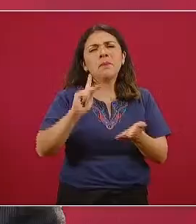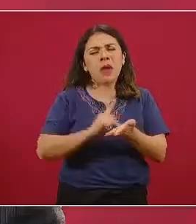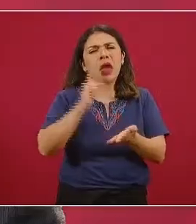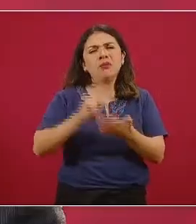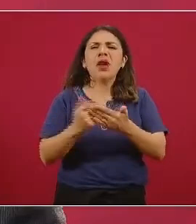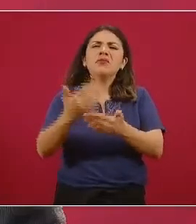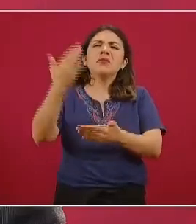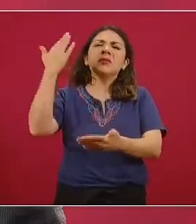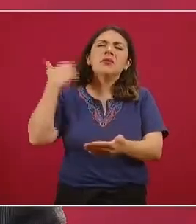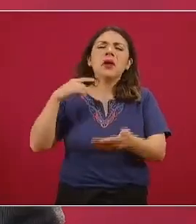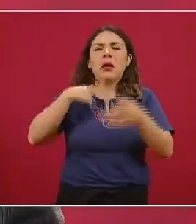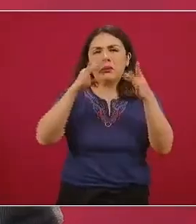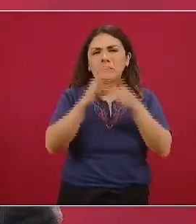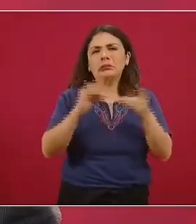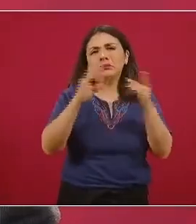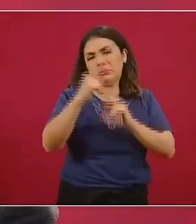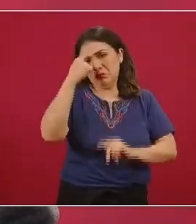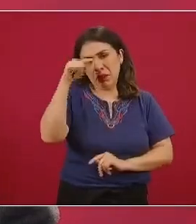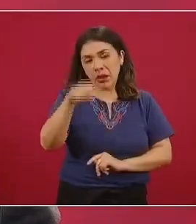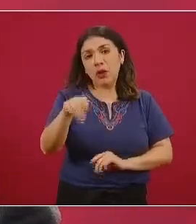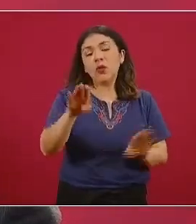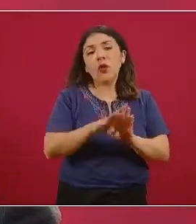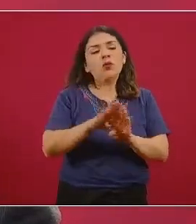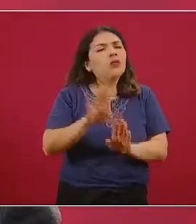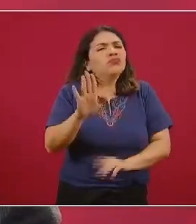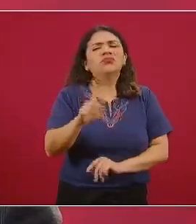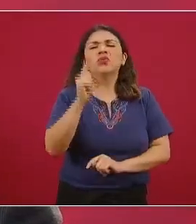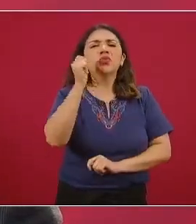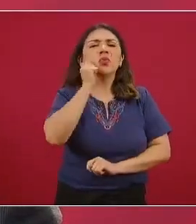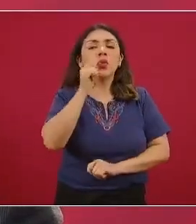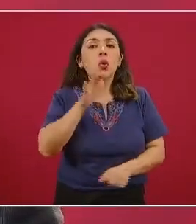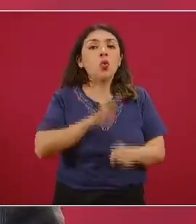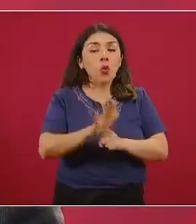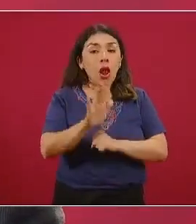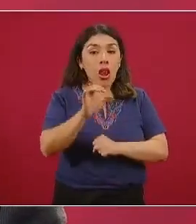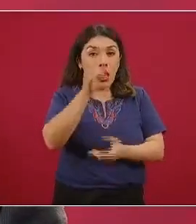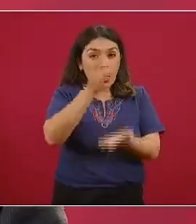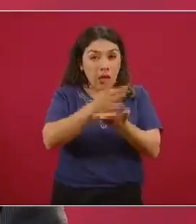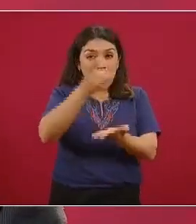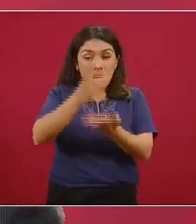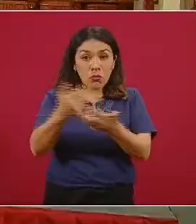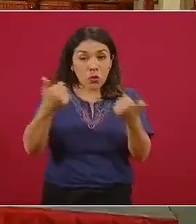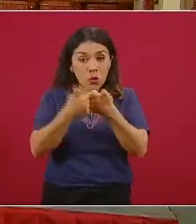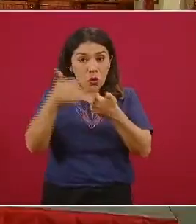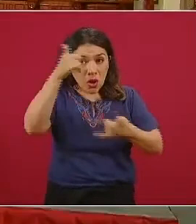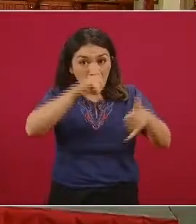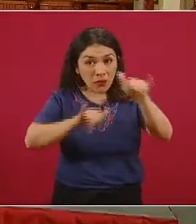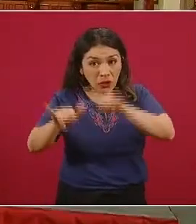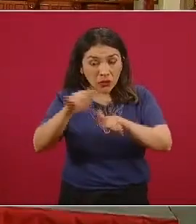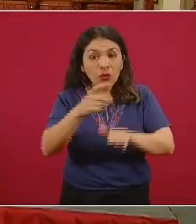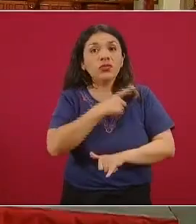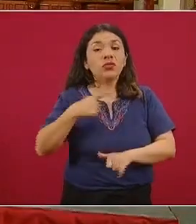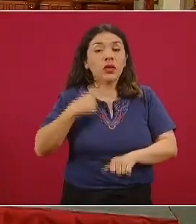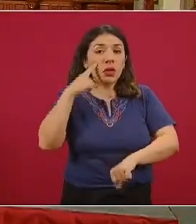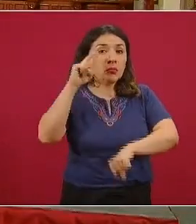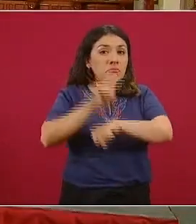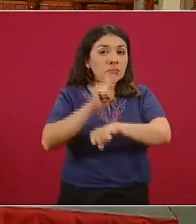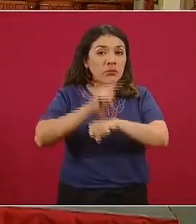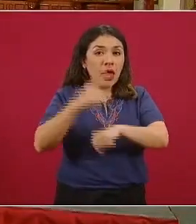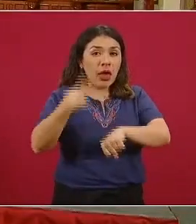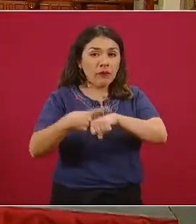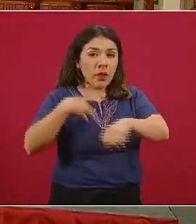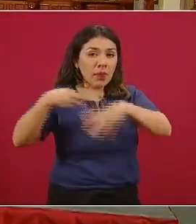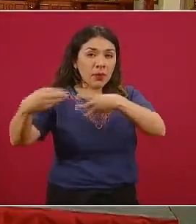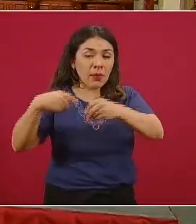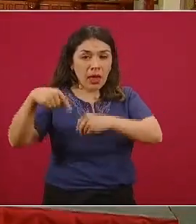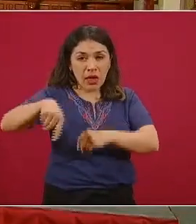veces para recordar que independientemente de la identificación por laboratorio, la vigilancia epidemiológica en México